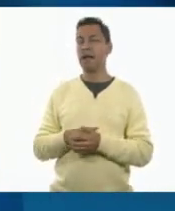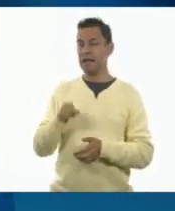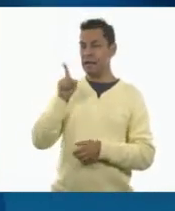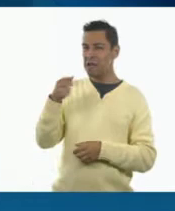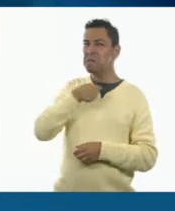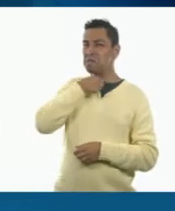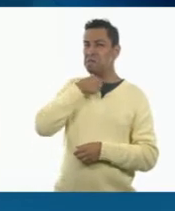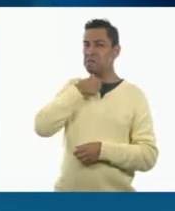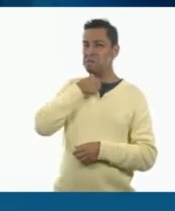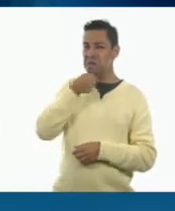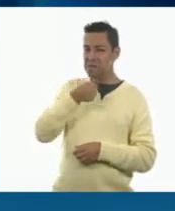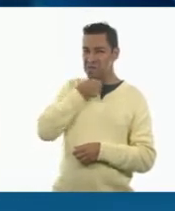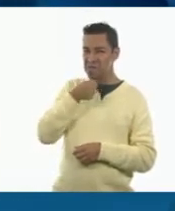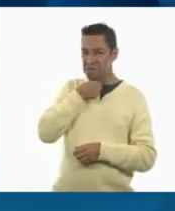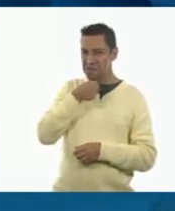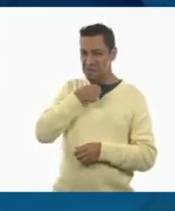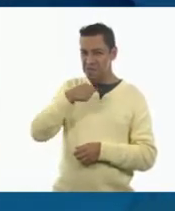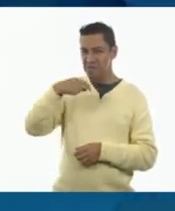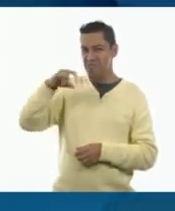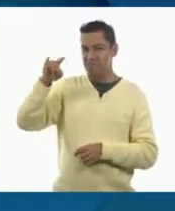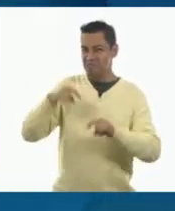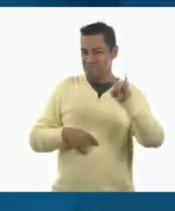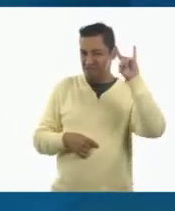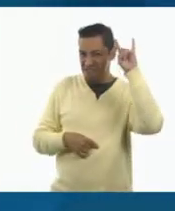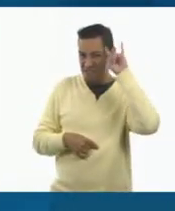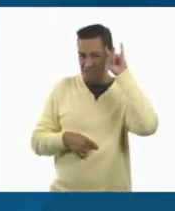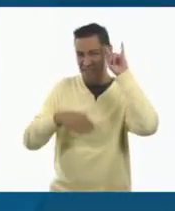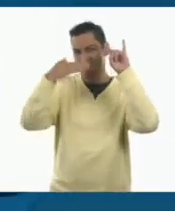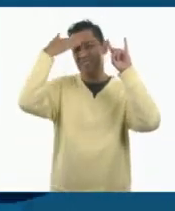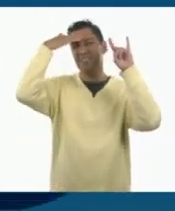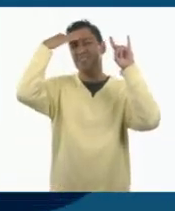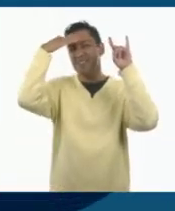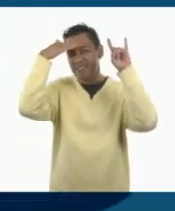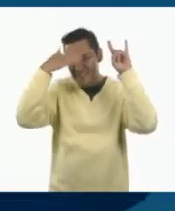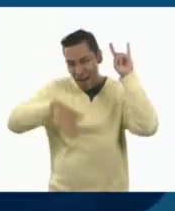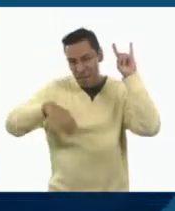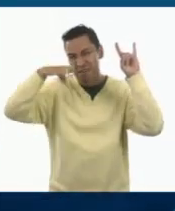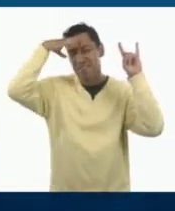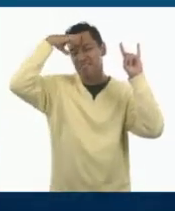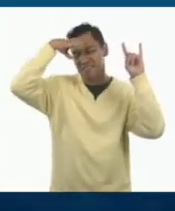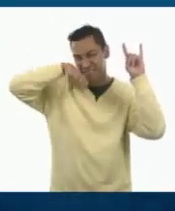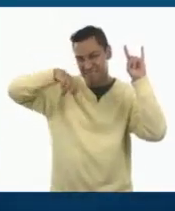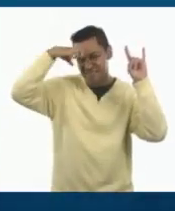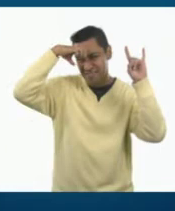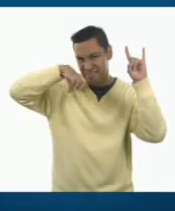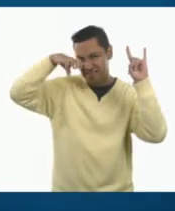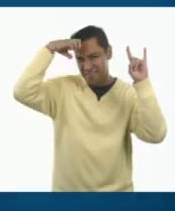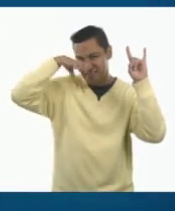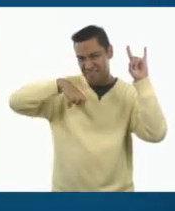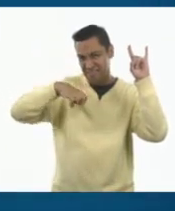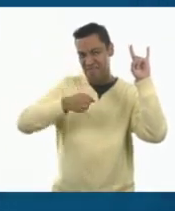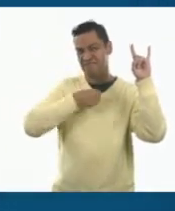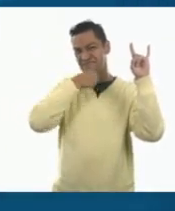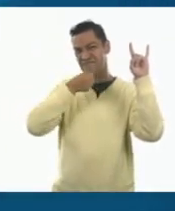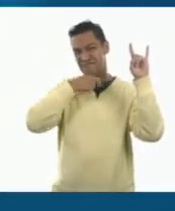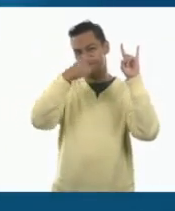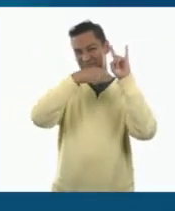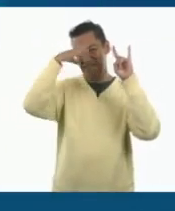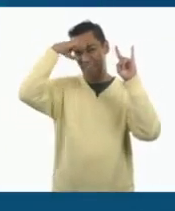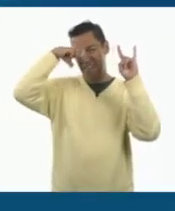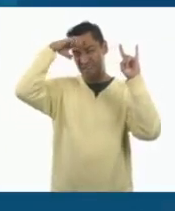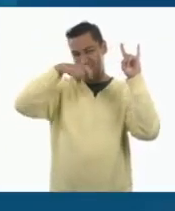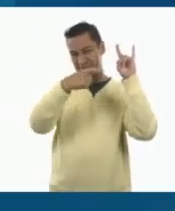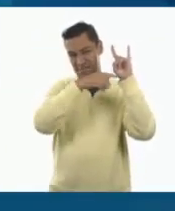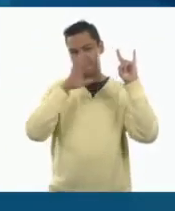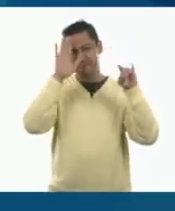más sabe el diablo por viejo que por diablo. Más sabe el diablo por viejo que por diablo. ¿Tú qué opinas? Ah, es bueno, yo